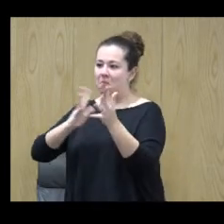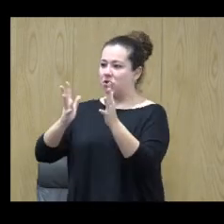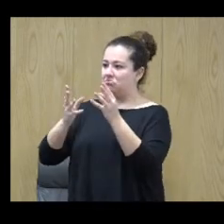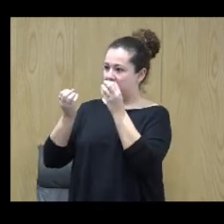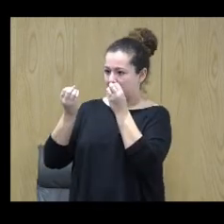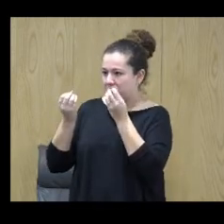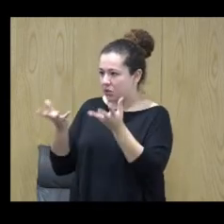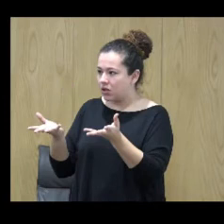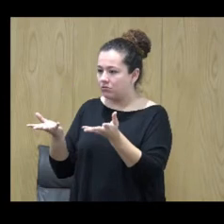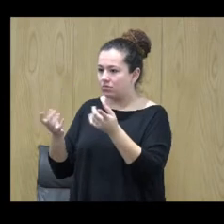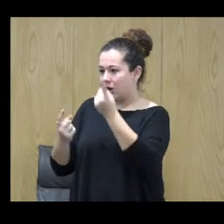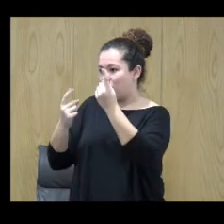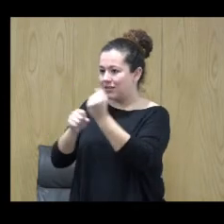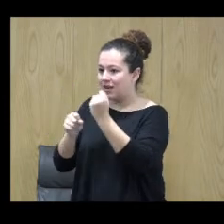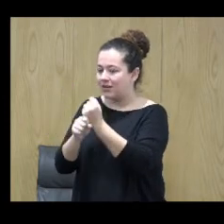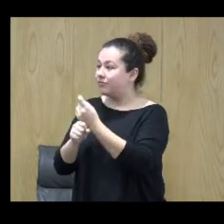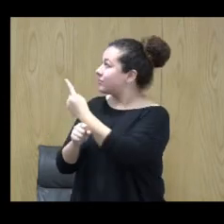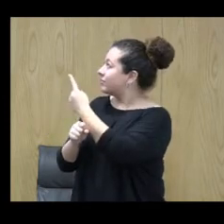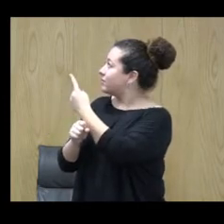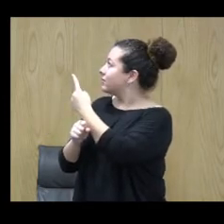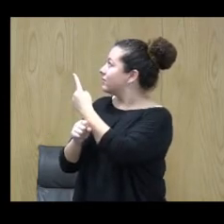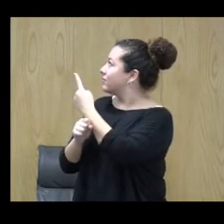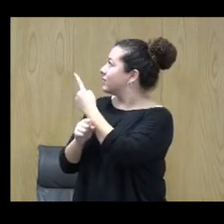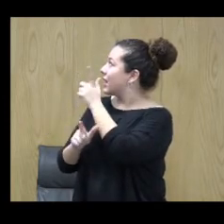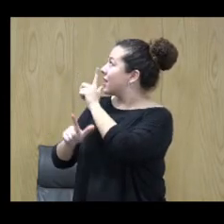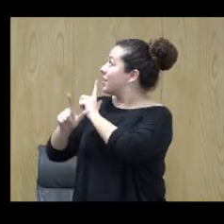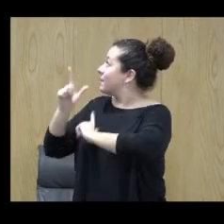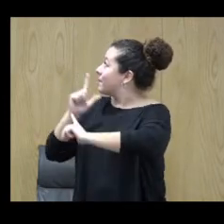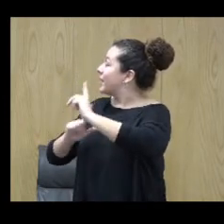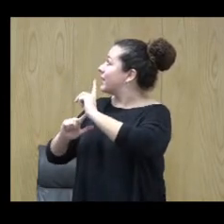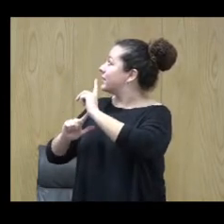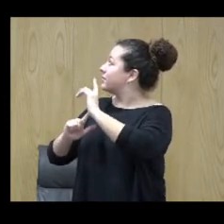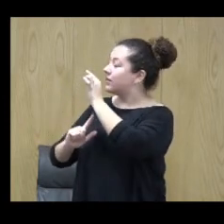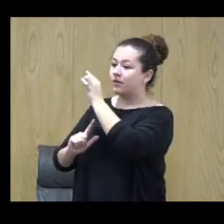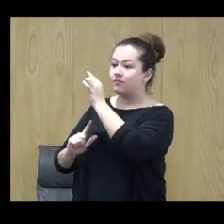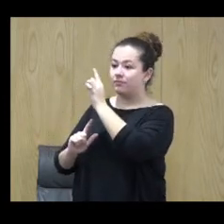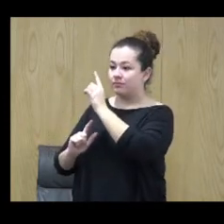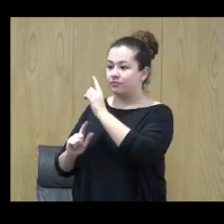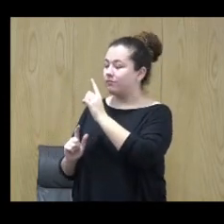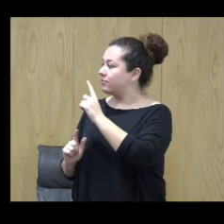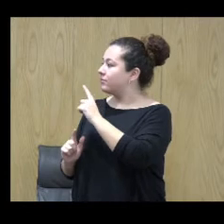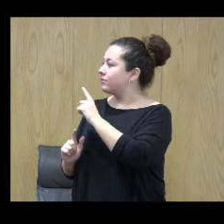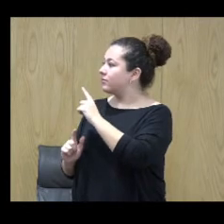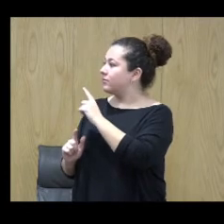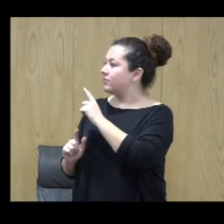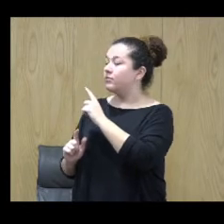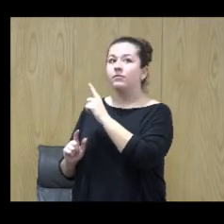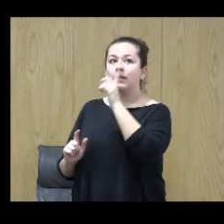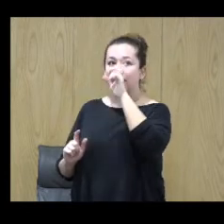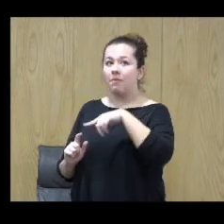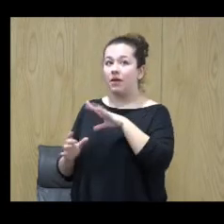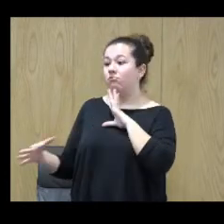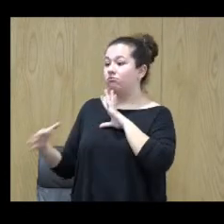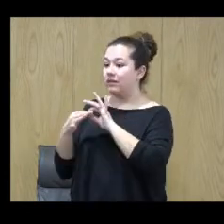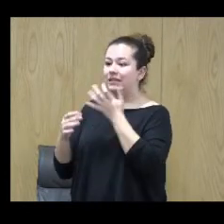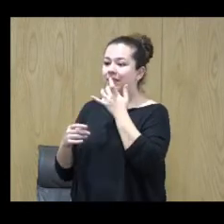a este tipo de tareas. Aquí tenéis un cuadernillo de viajes, aquí hay un par de ellos, aquí se ponen esos niveles, también corresponde a que cuanto